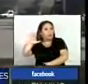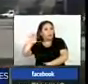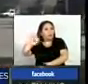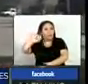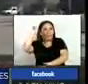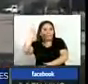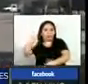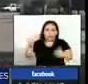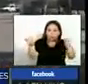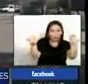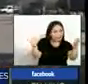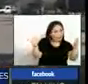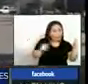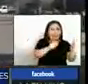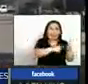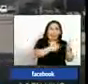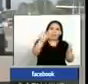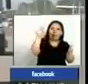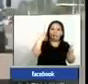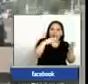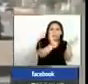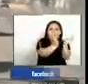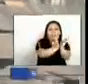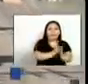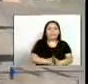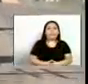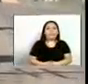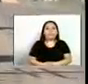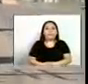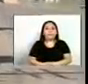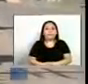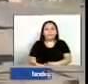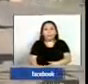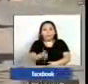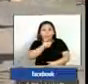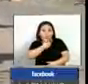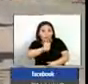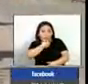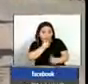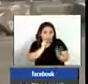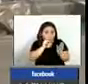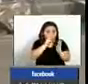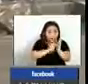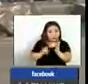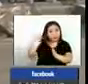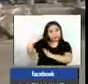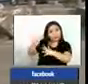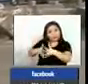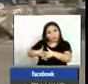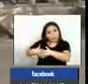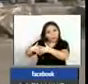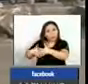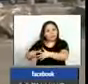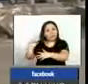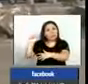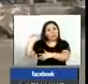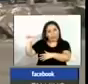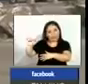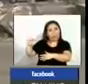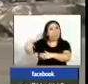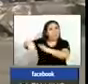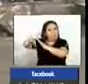respecto a mayo del 2019. De acuerdo a la información, Estados Unidos es uno de los principales